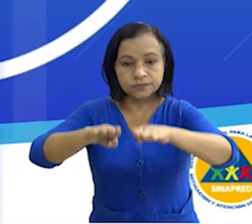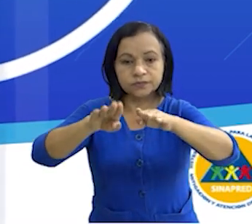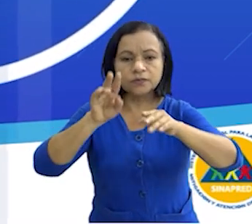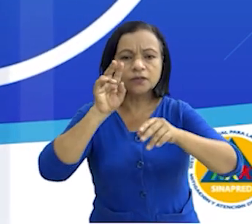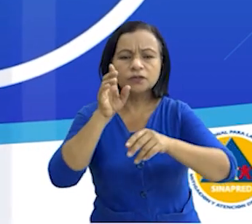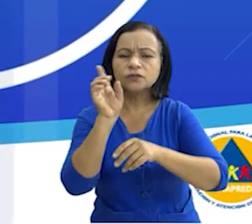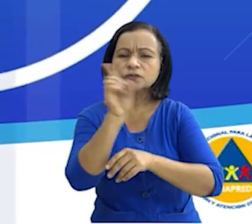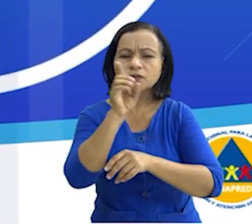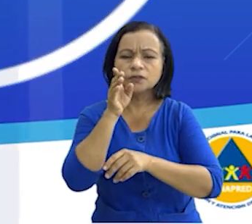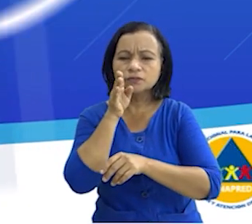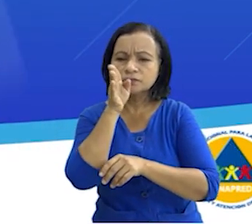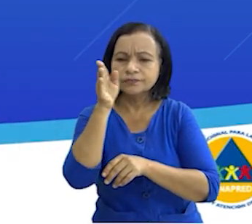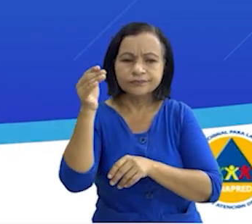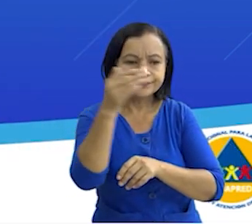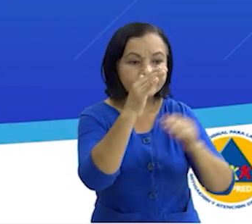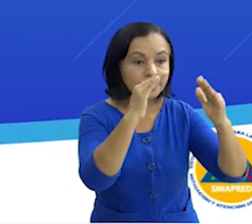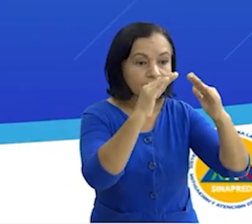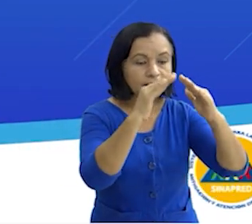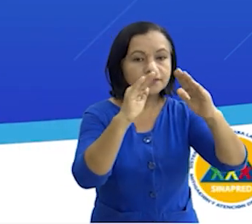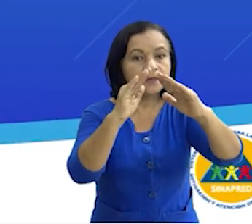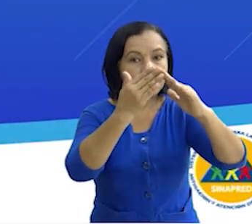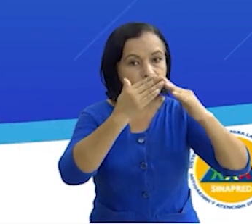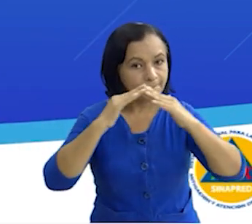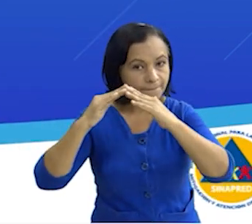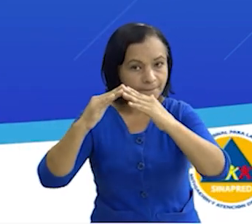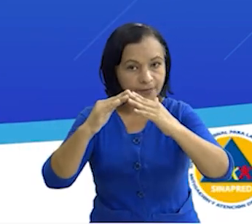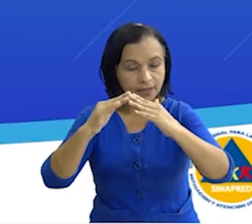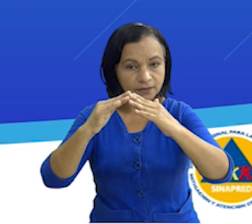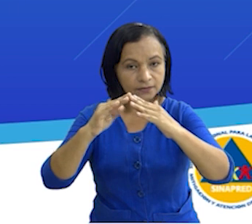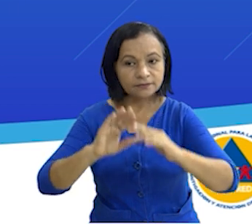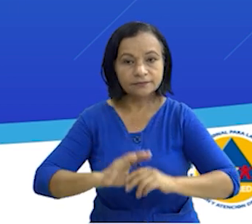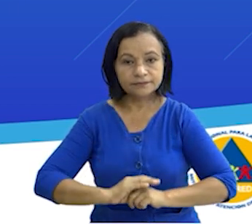Identifiquemos rutas de evacuación en la casa y el barrio.